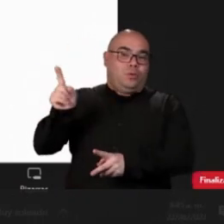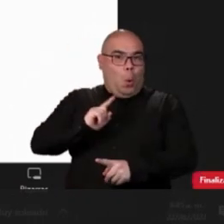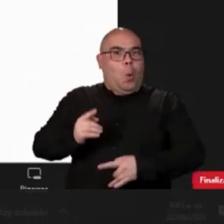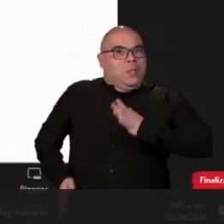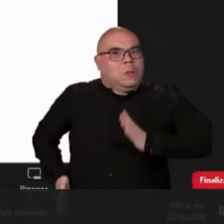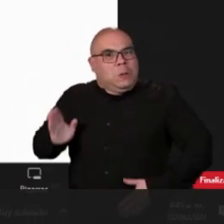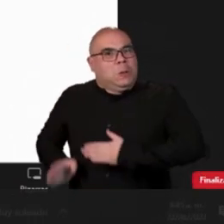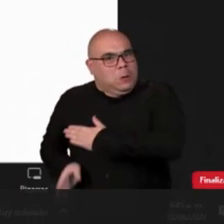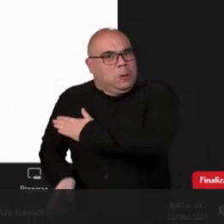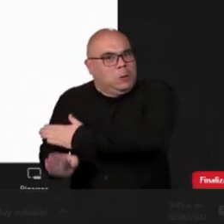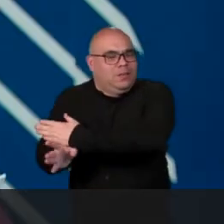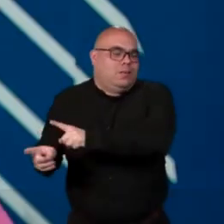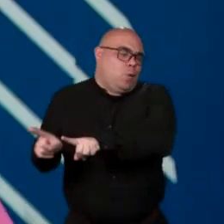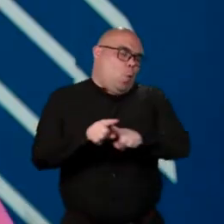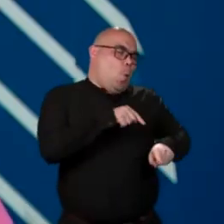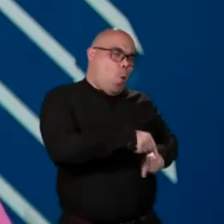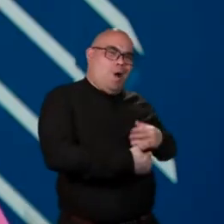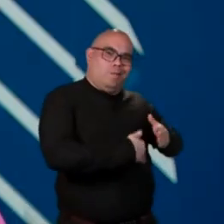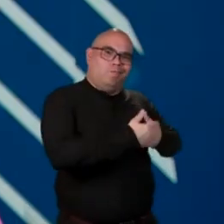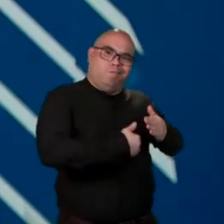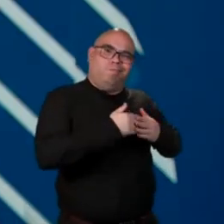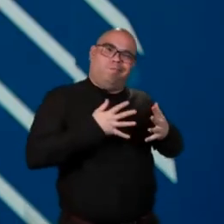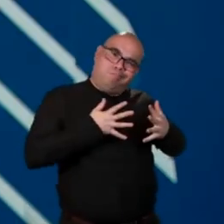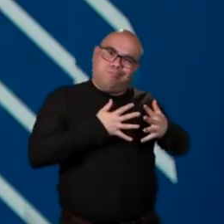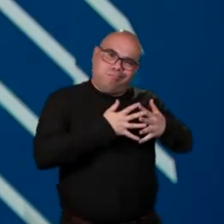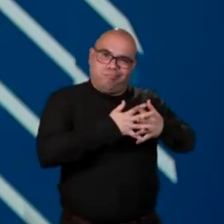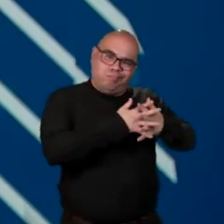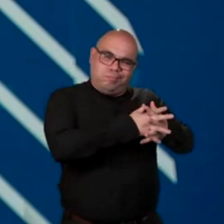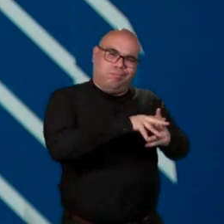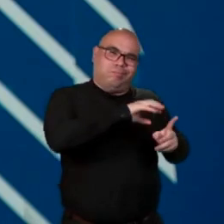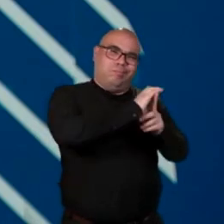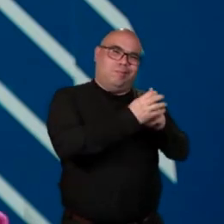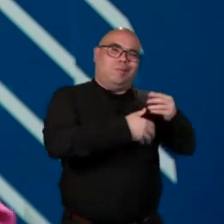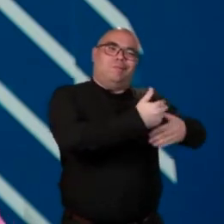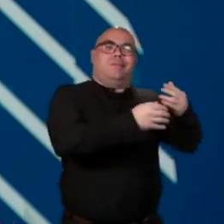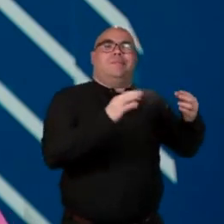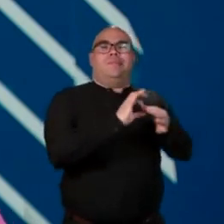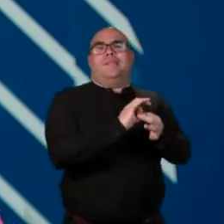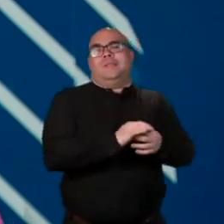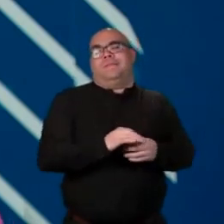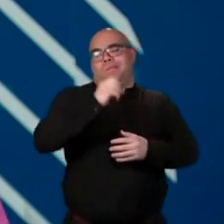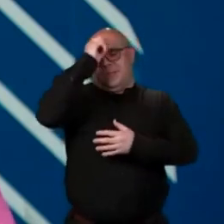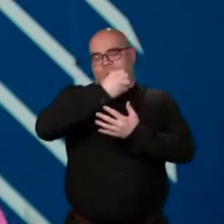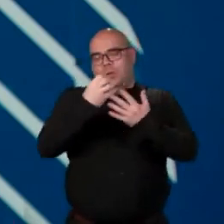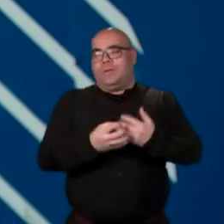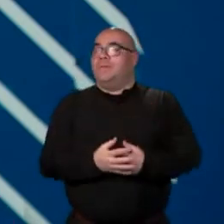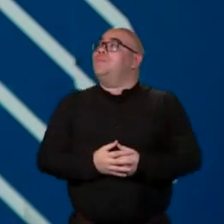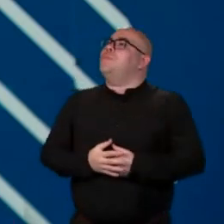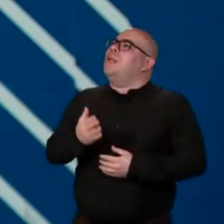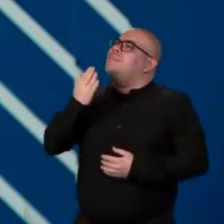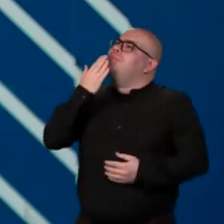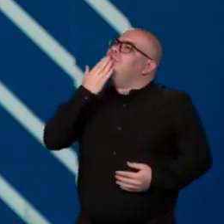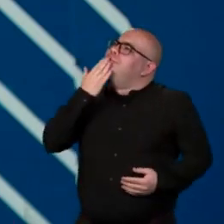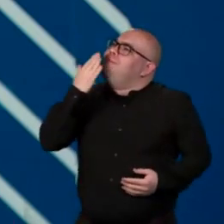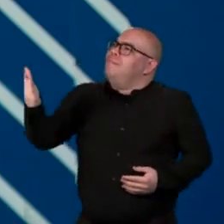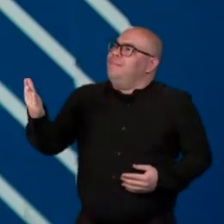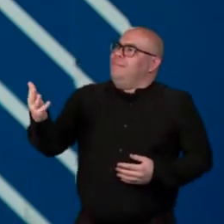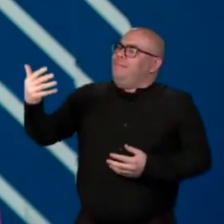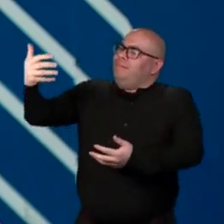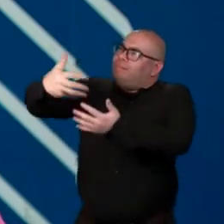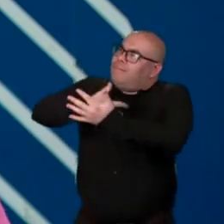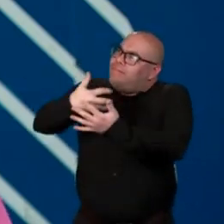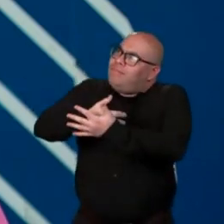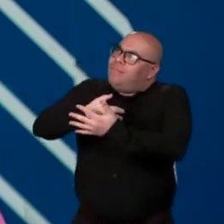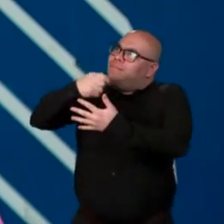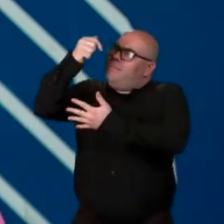institución. Bueno, muchísimas gracias por estos consejos, estas recomendaciones que tendremos en cuenta aquí,